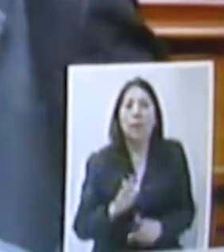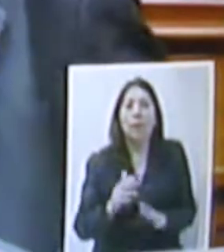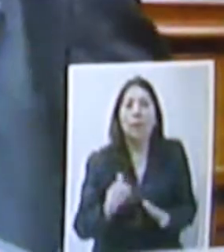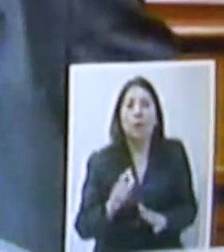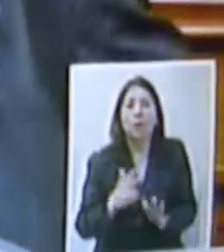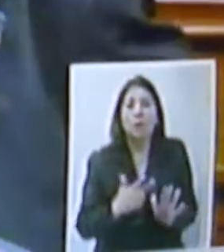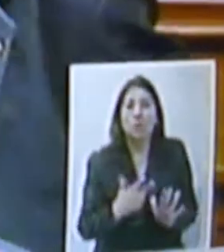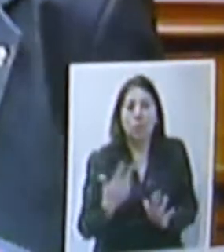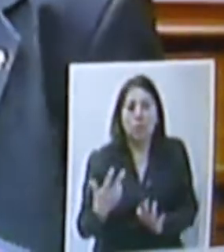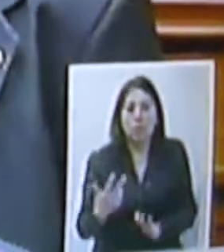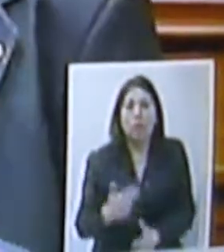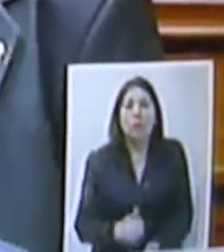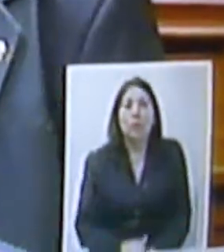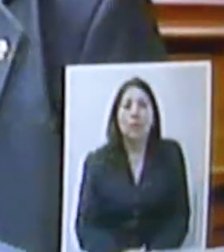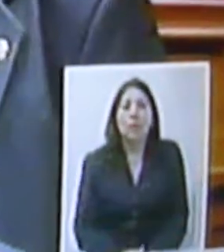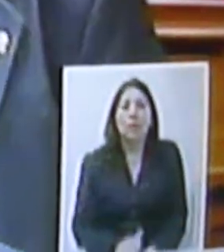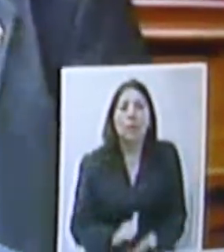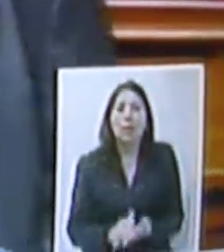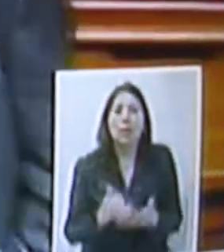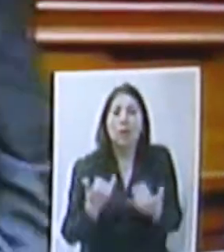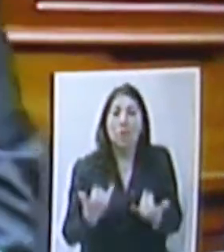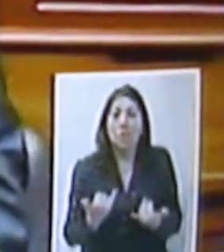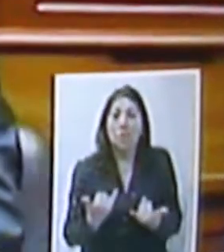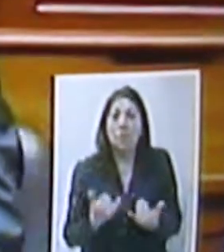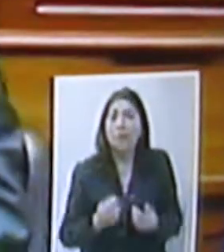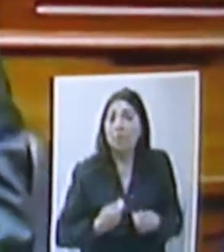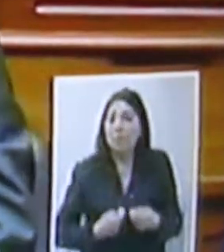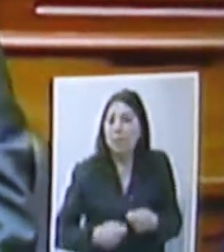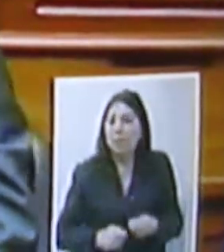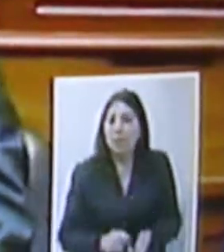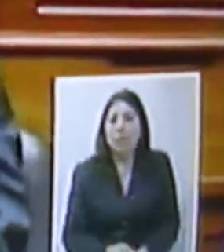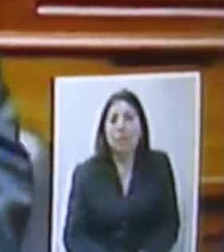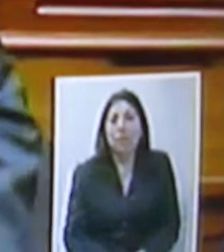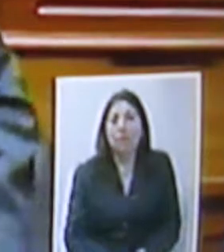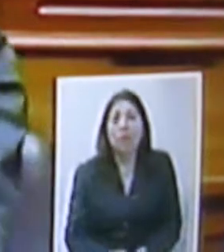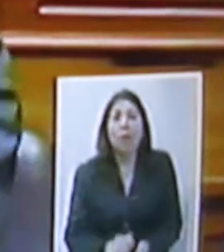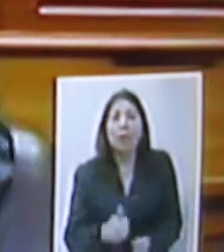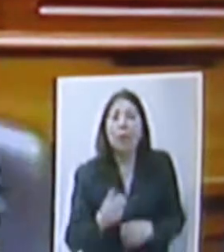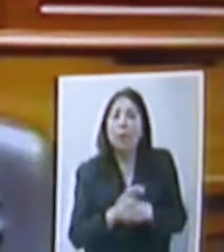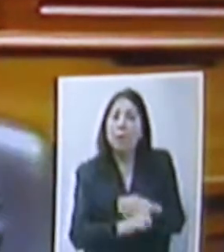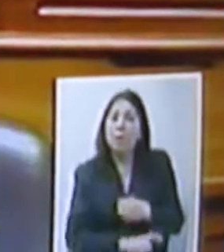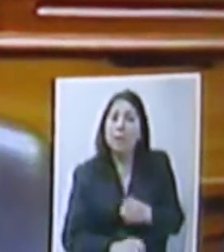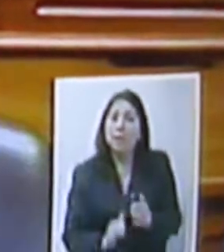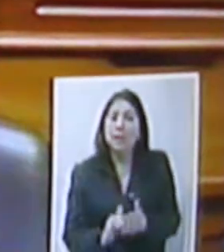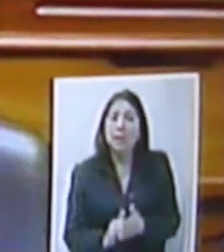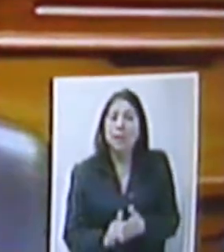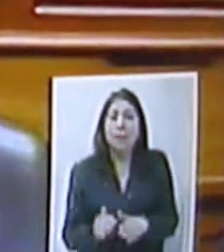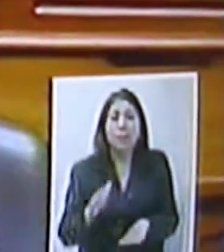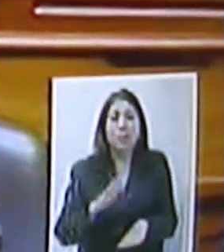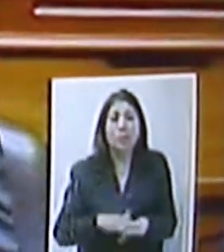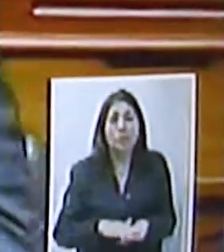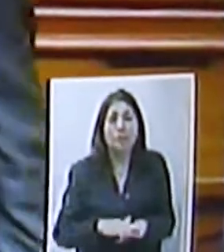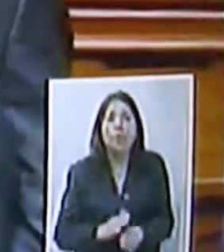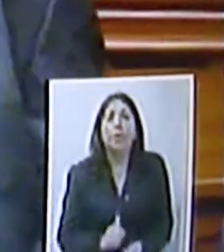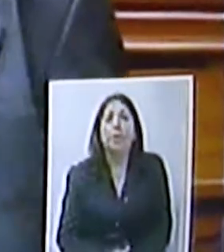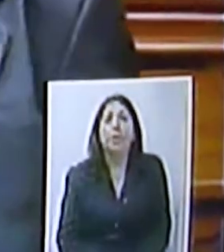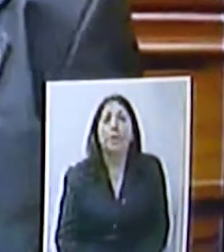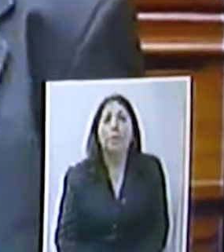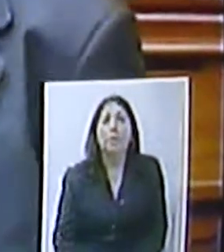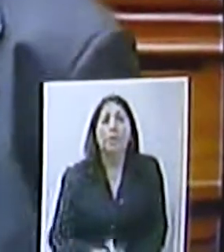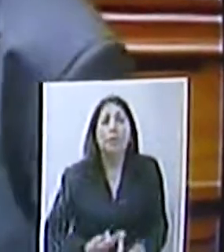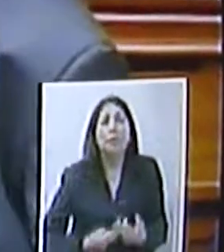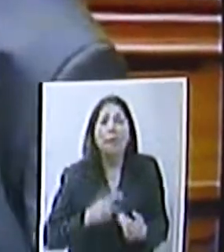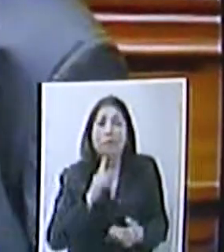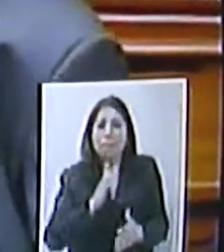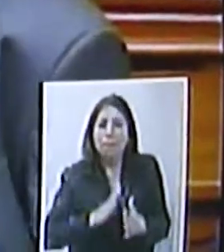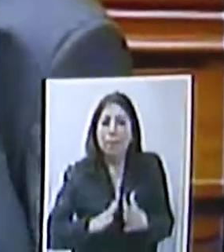56 y 88 que en este momento se vende al extranjero y encima se nos birla, se nos